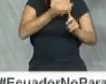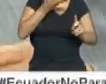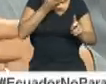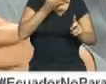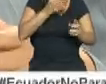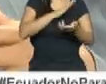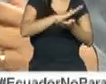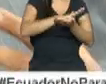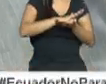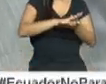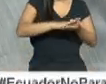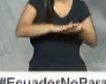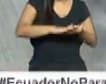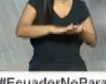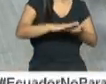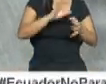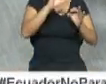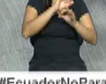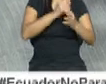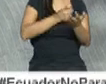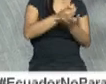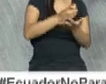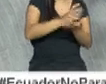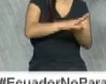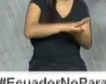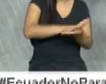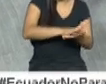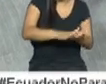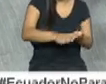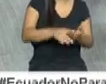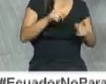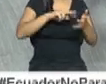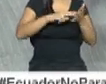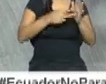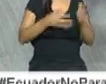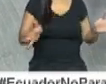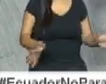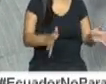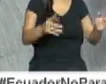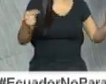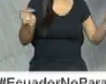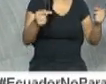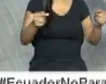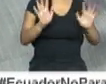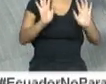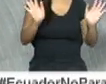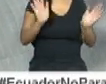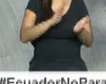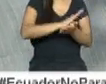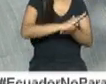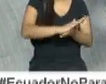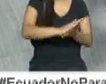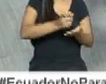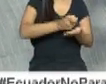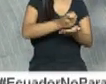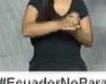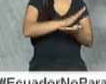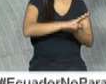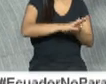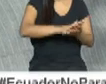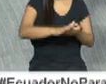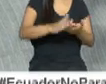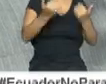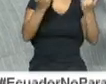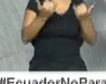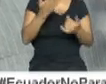son formas de injerencia mucho más sofisticadas, mucho más sutiles, porque como lo hemos analizado en otros programas, la idea no es